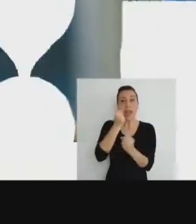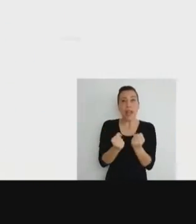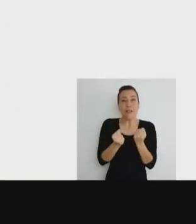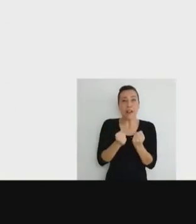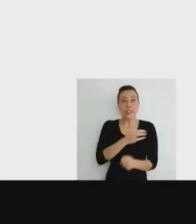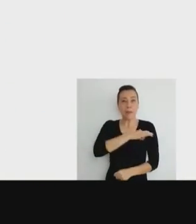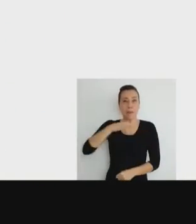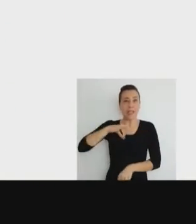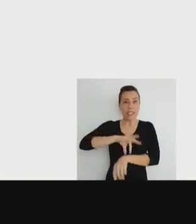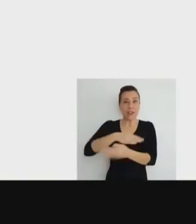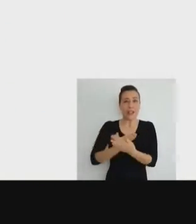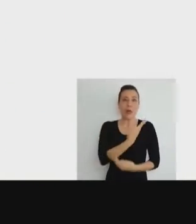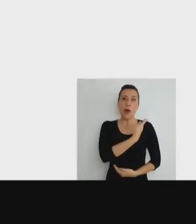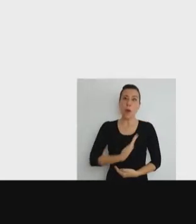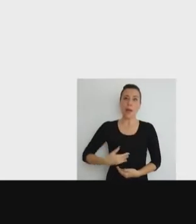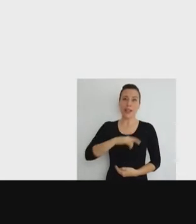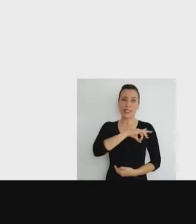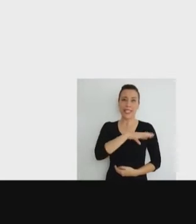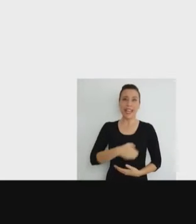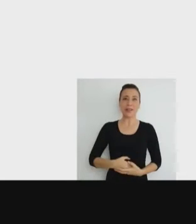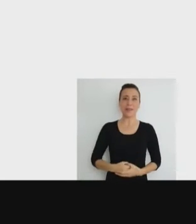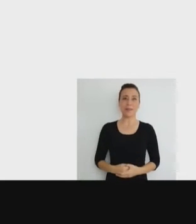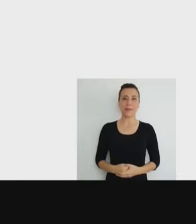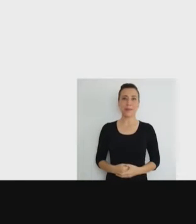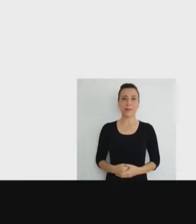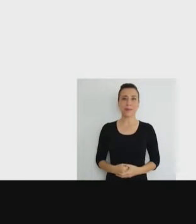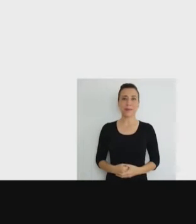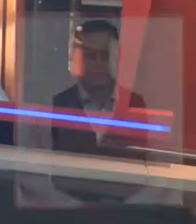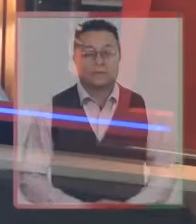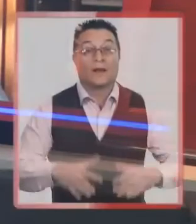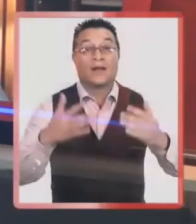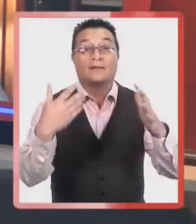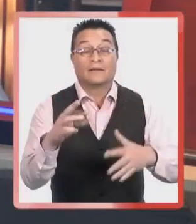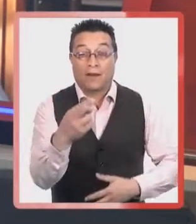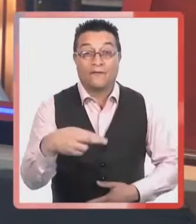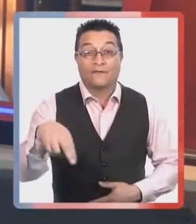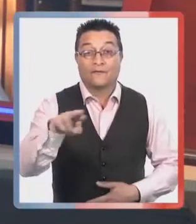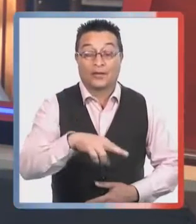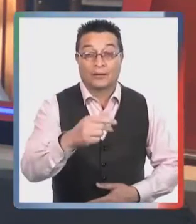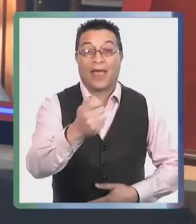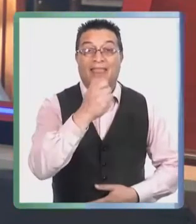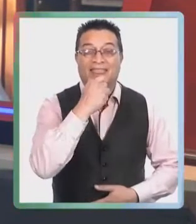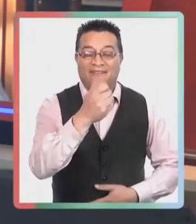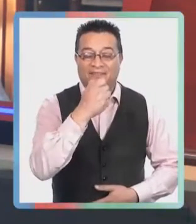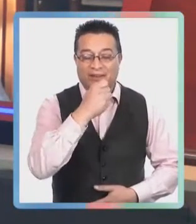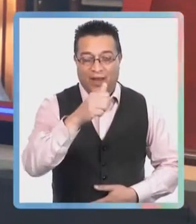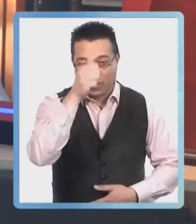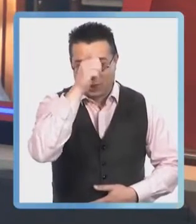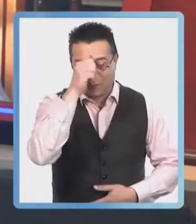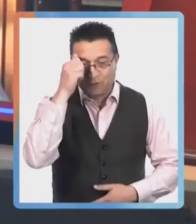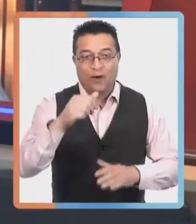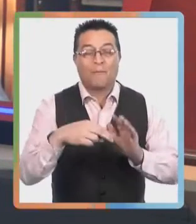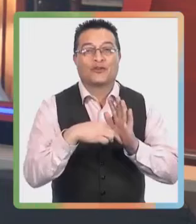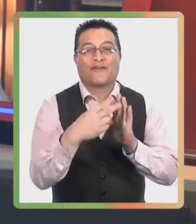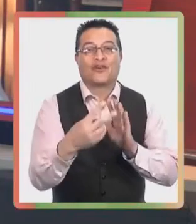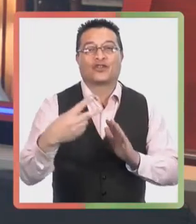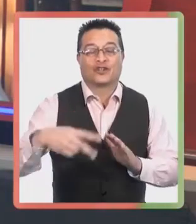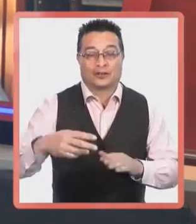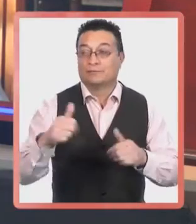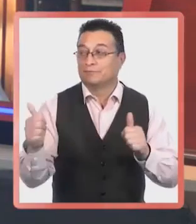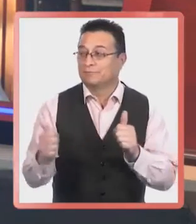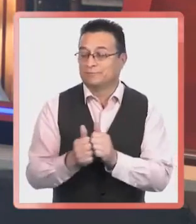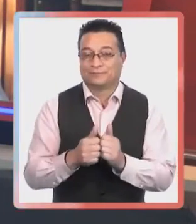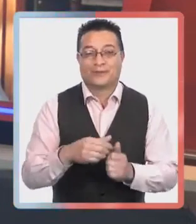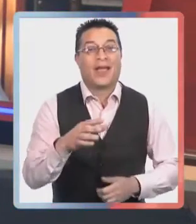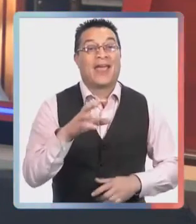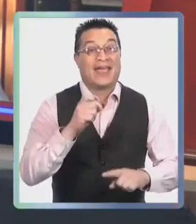tokin klelu kulwendugumu. Ni sol gelu chile bapumu. Estamos de regreso con la entrevista del domingo de Portavoz Noticias. Hoy nos